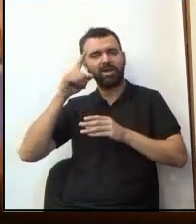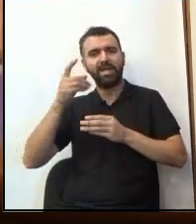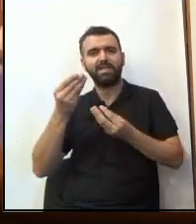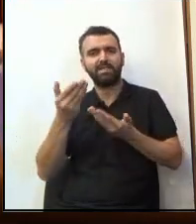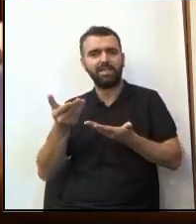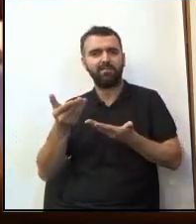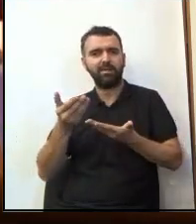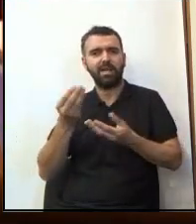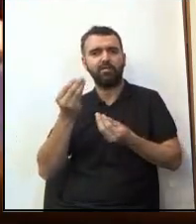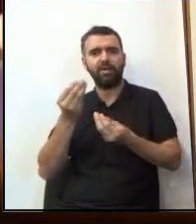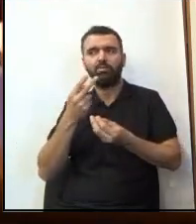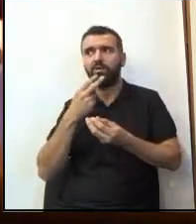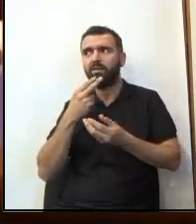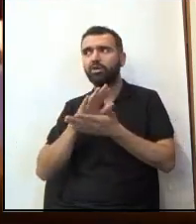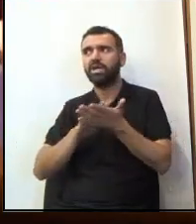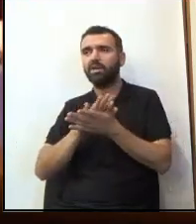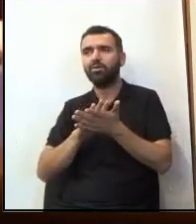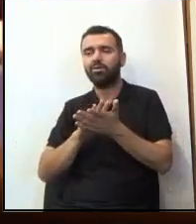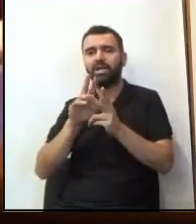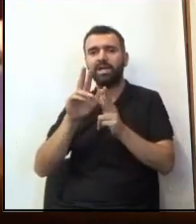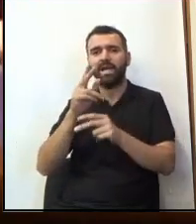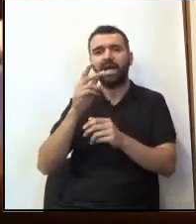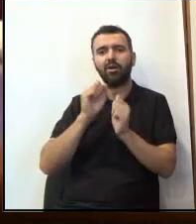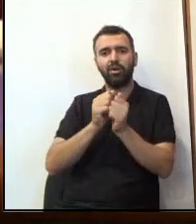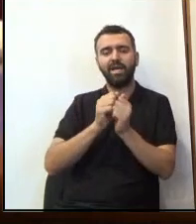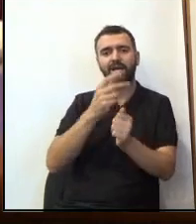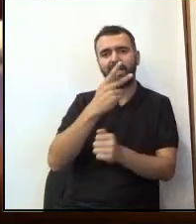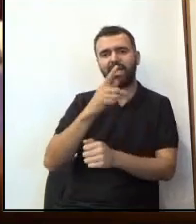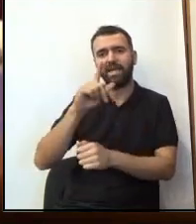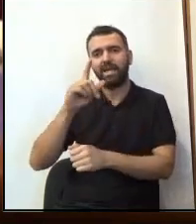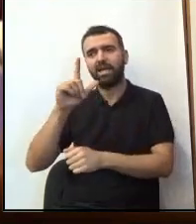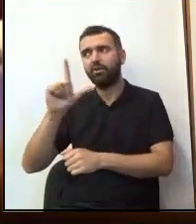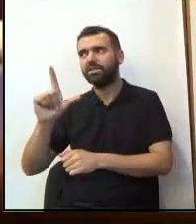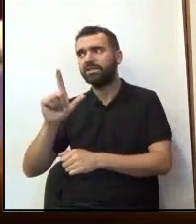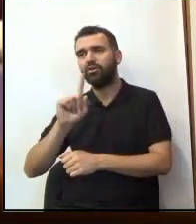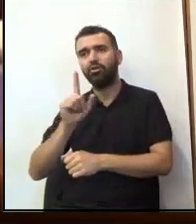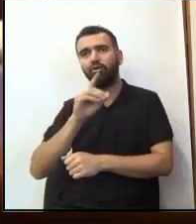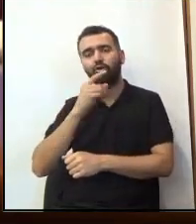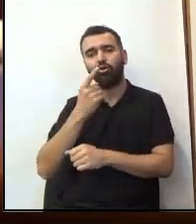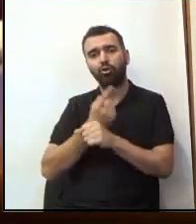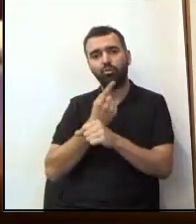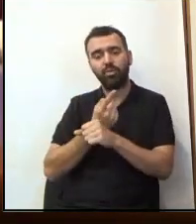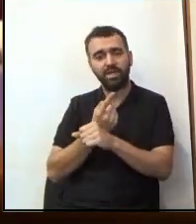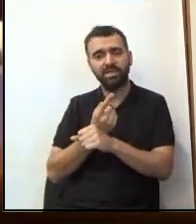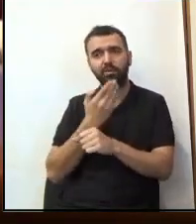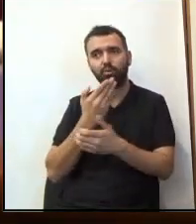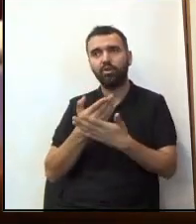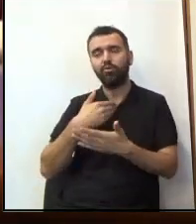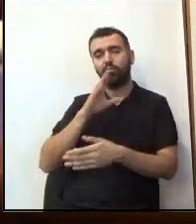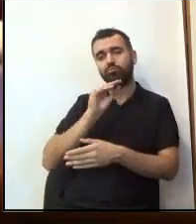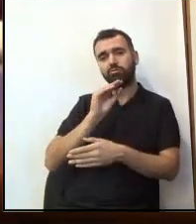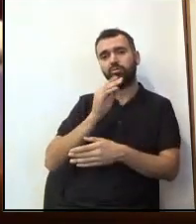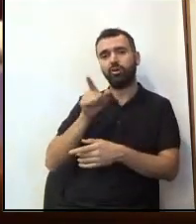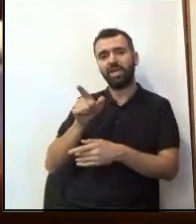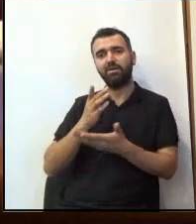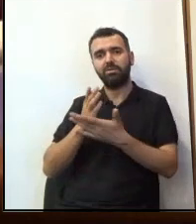ejemplo que la colega Lorenzini no estuviese hablando ahora cuando está hablando uno, porque fue la que partió hablando de respeto o de una